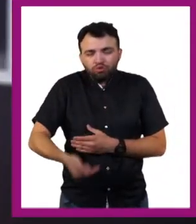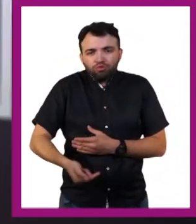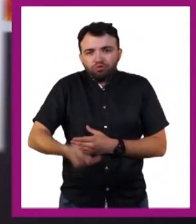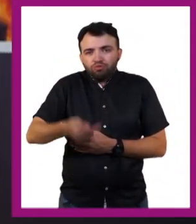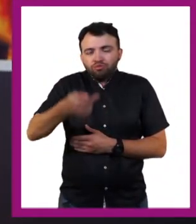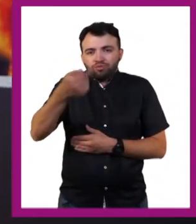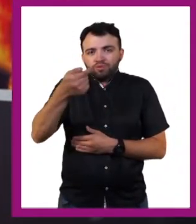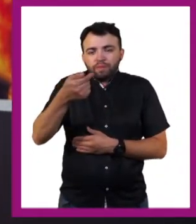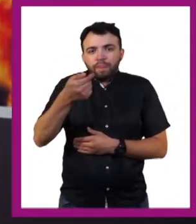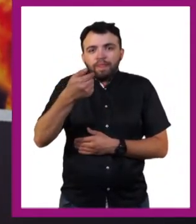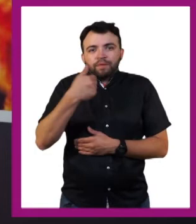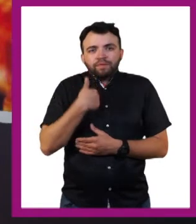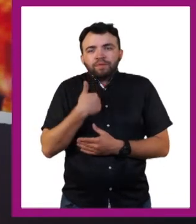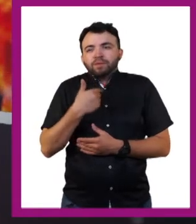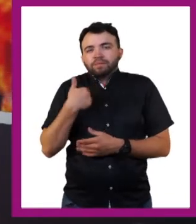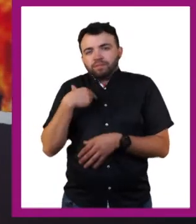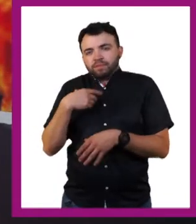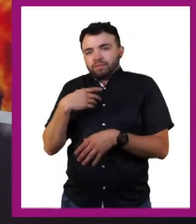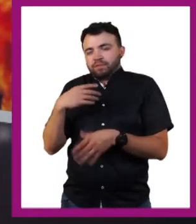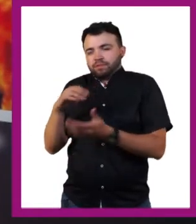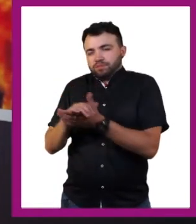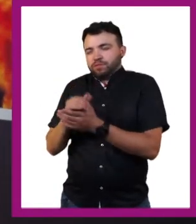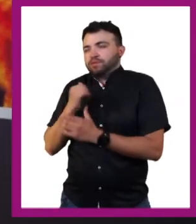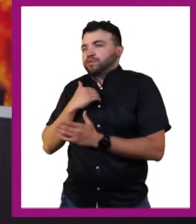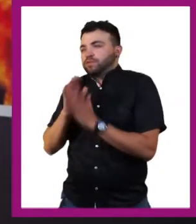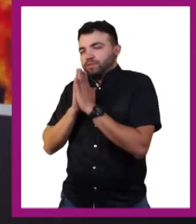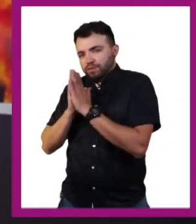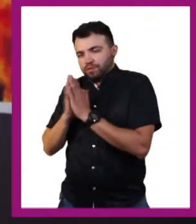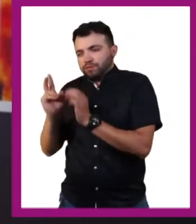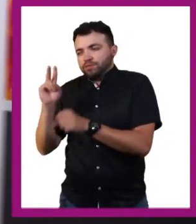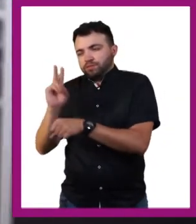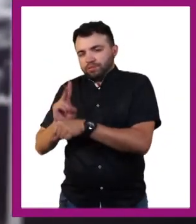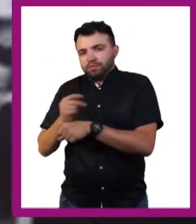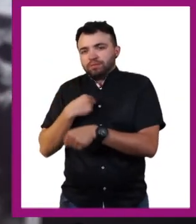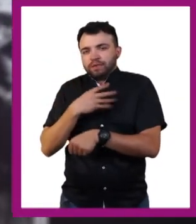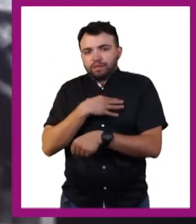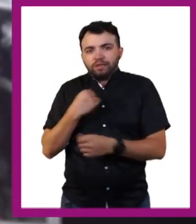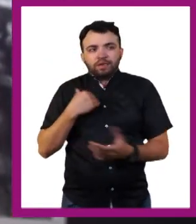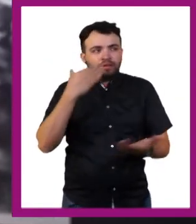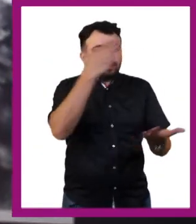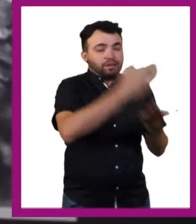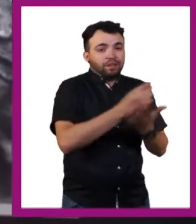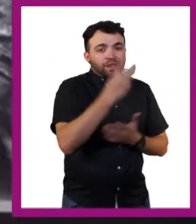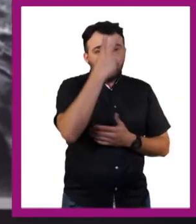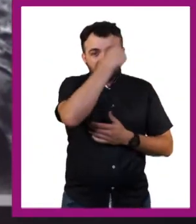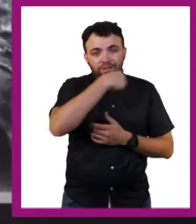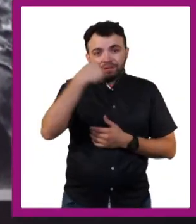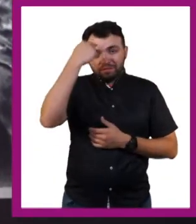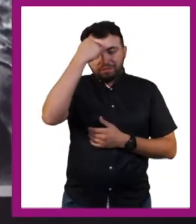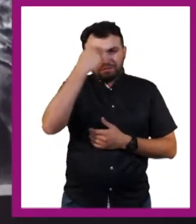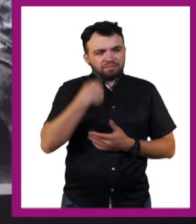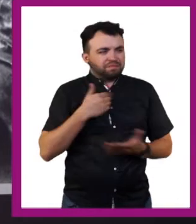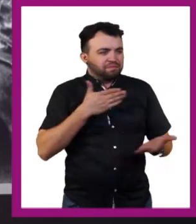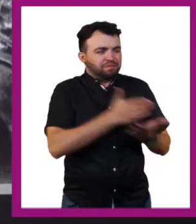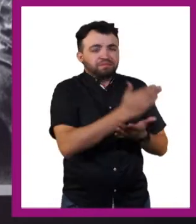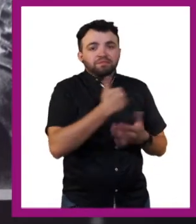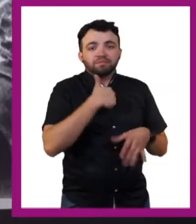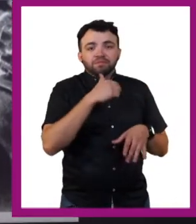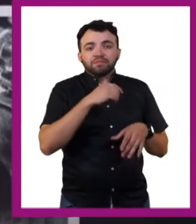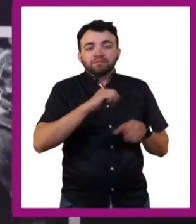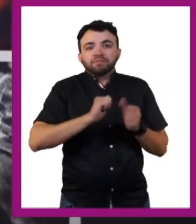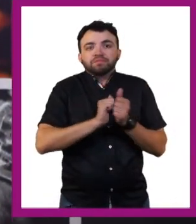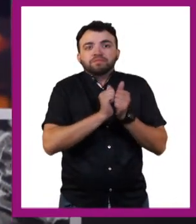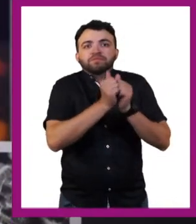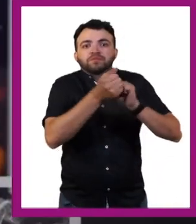sábado, y yo me iba como 3 horas, ¿no? Total que me hice súper amiga de los del circo y ya me dejaban entrar cuando se me daba la gana y yo